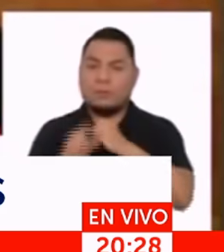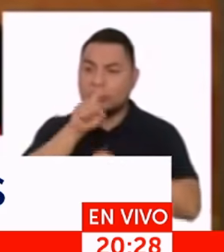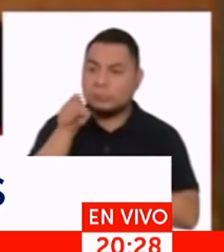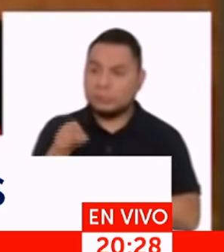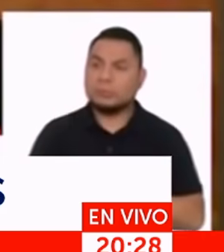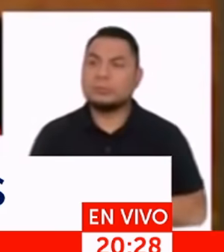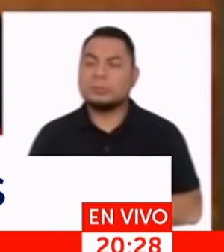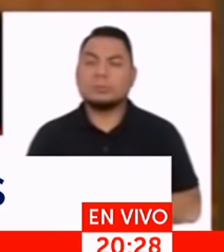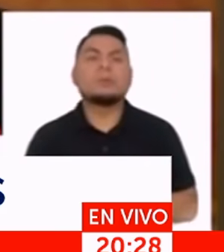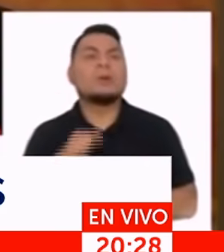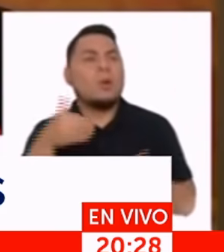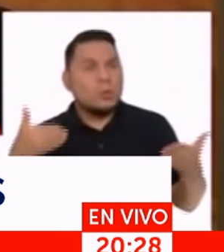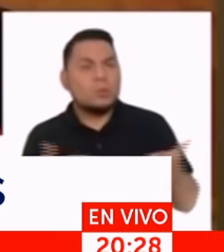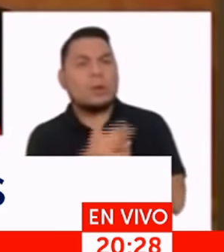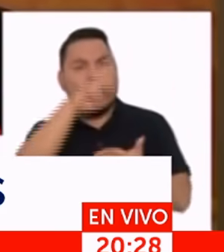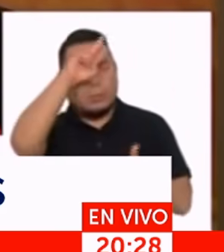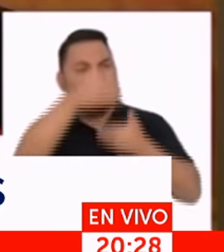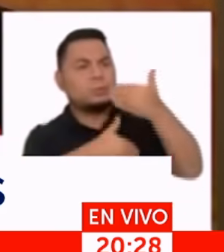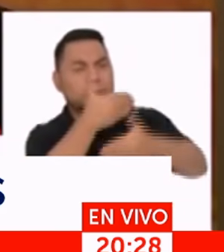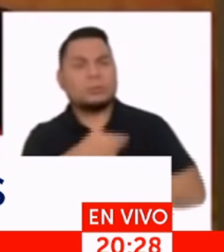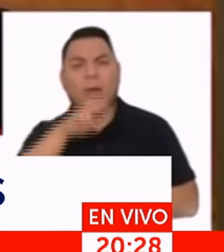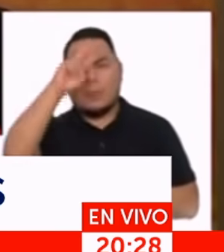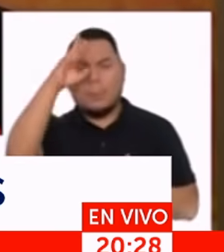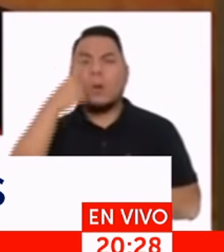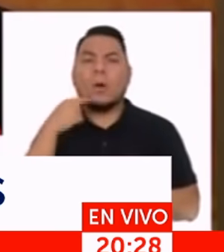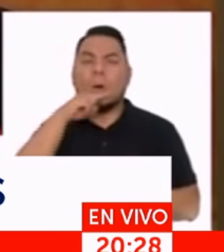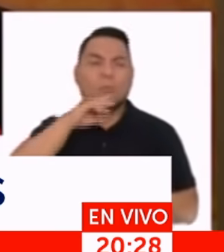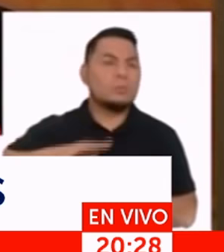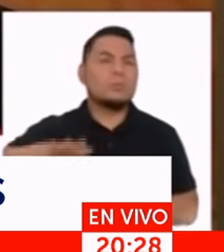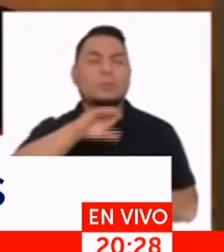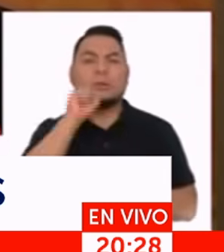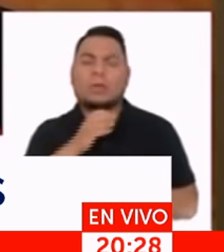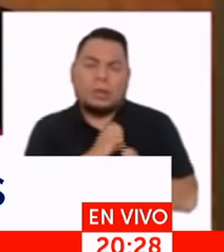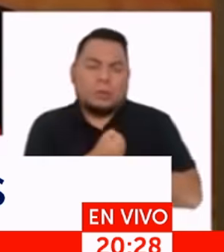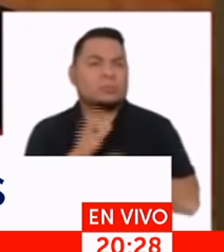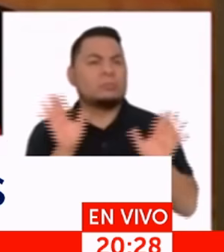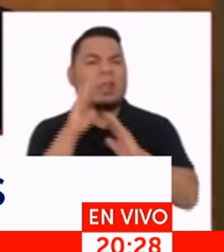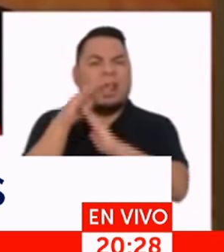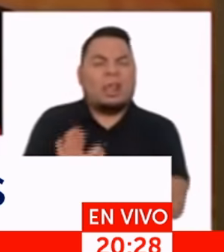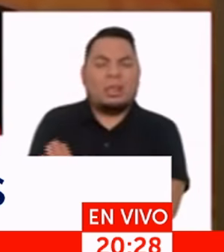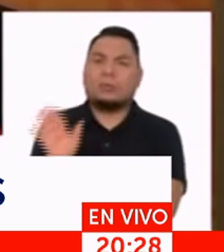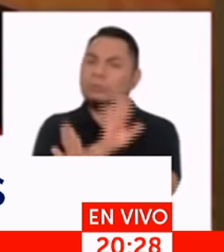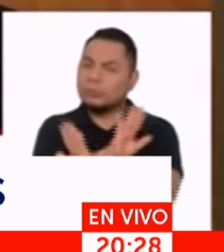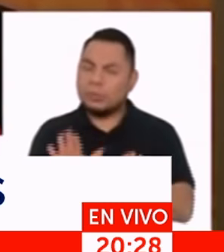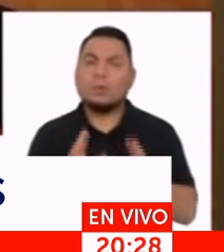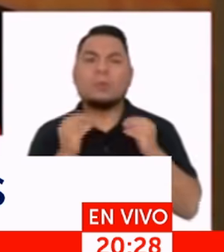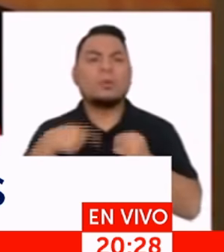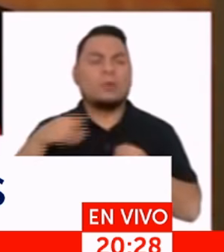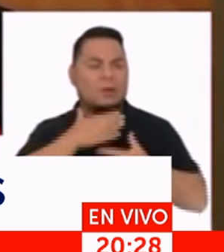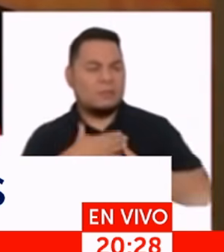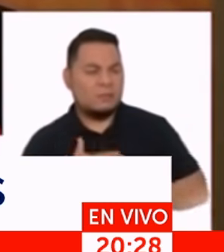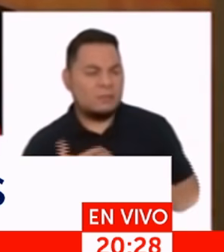confío. Por una nueva república con peruanas y peruanos que no sufran discriminación por